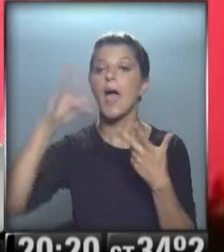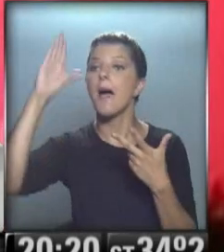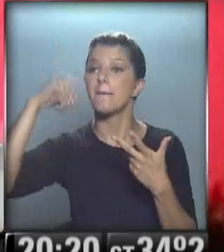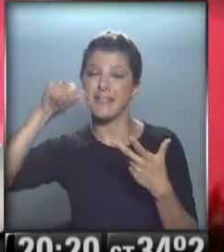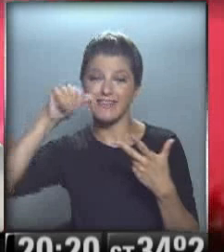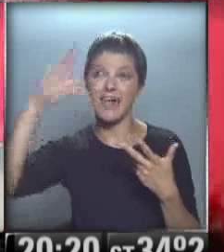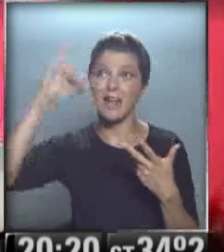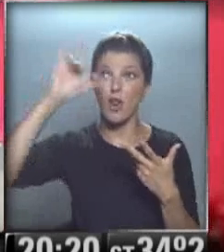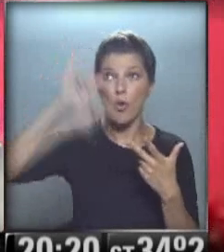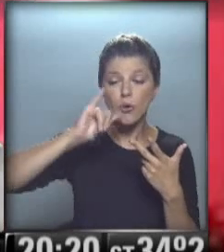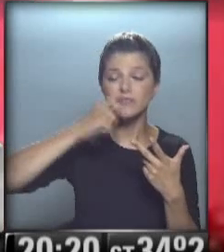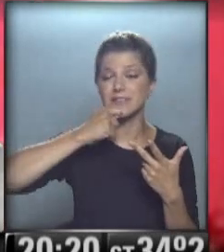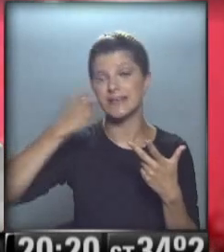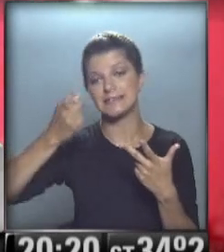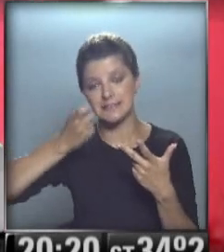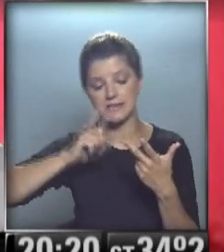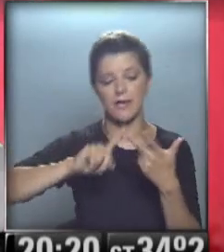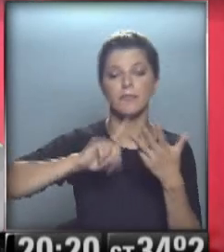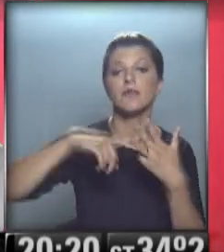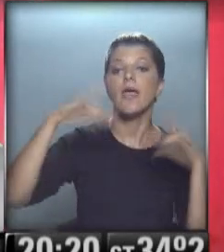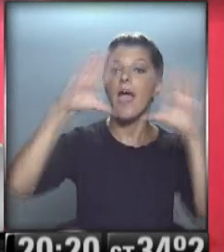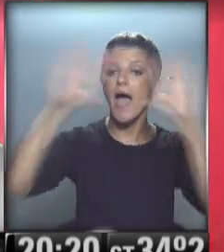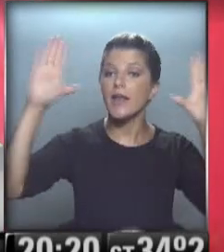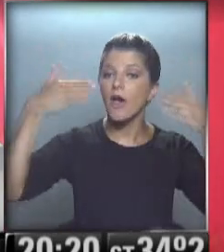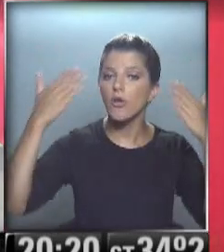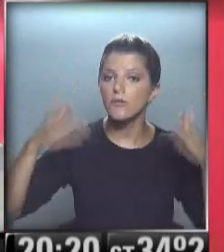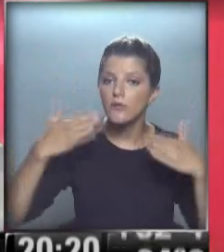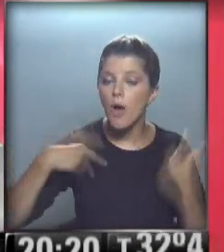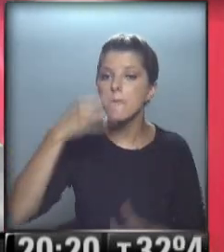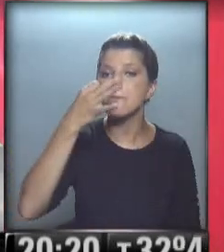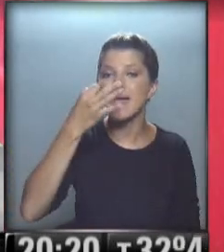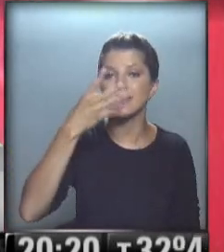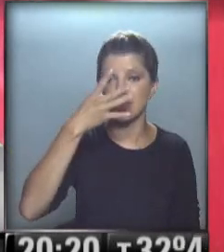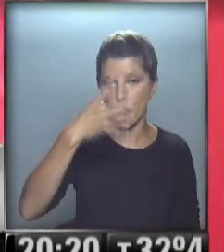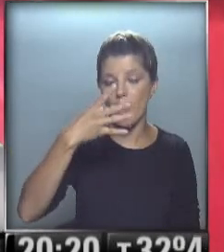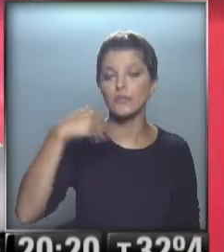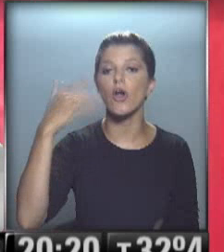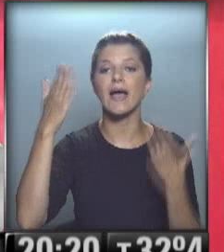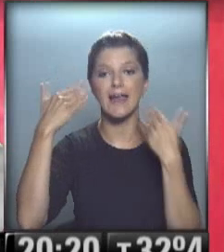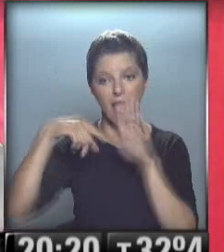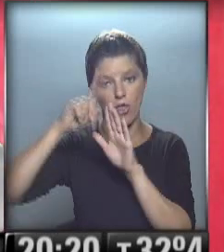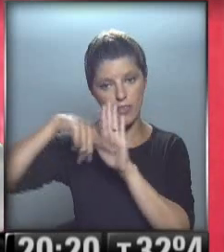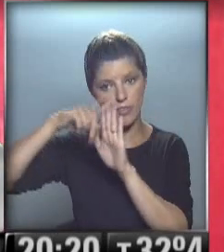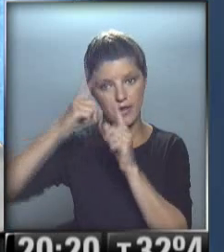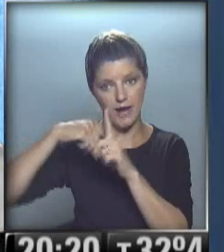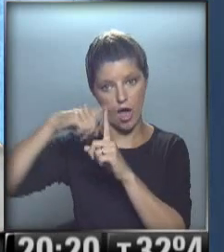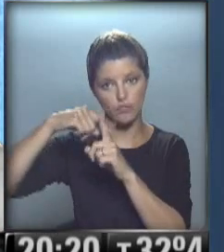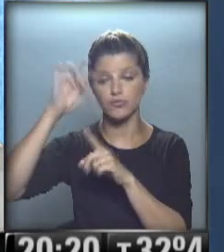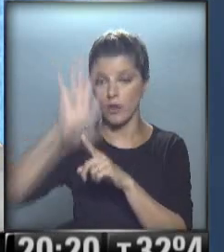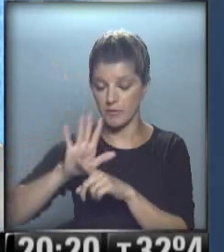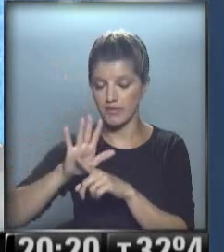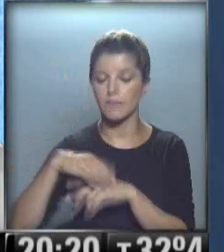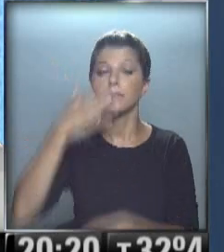aire acondicionado a 24 grados y moderar el uso de electrodomésticos. El jefe de gabinete, Jorge